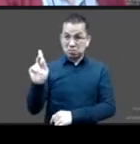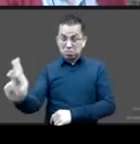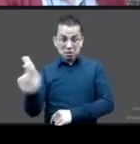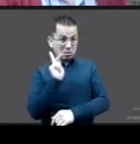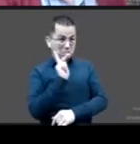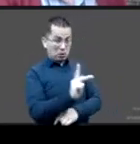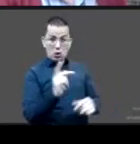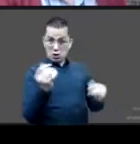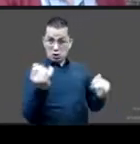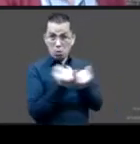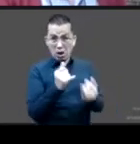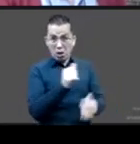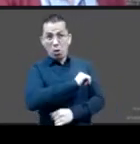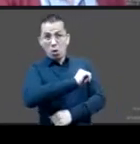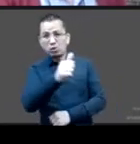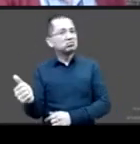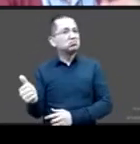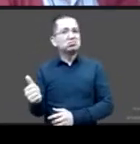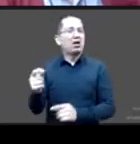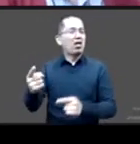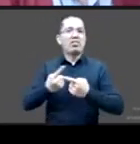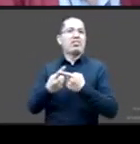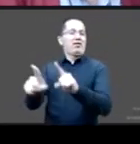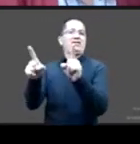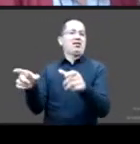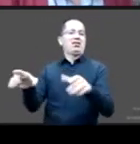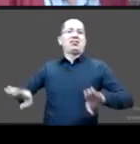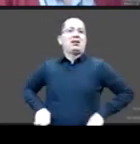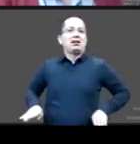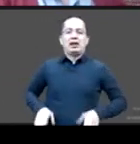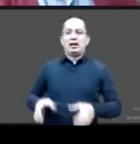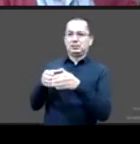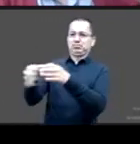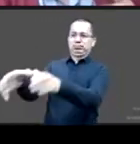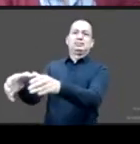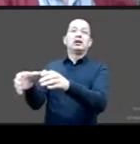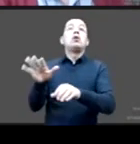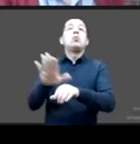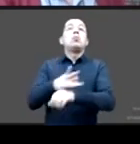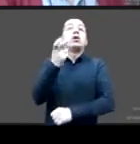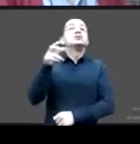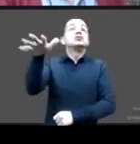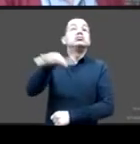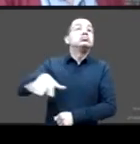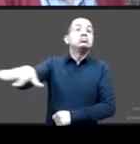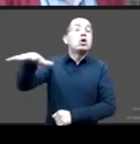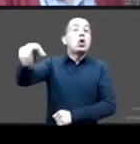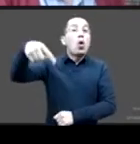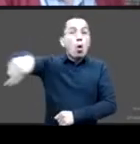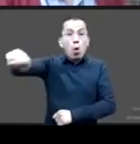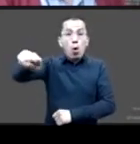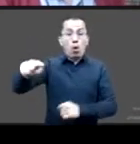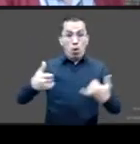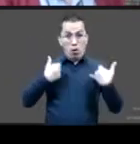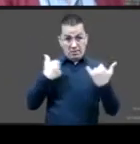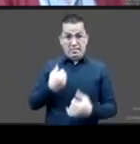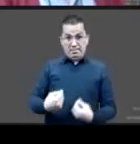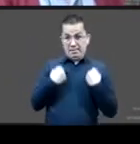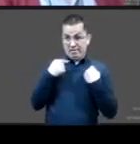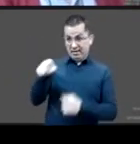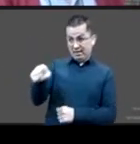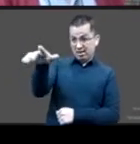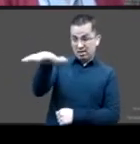culturales de esos territorios. Y por eso los jóvenes terminan teniendo como alternativa las economías ilegales o los grupos armados